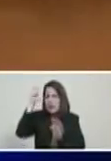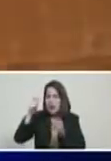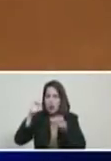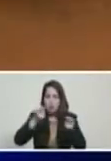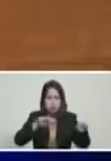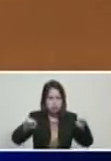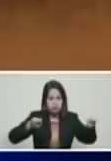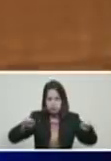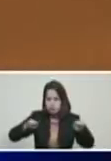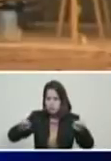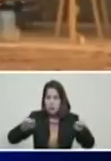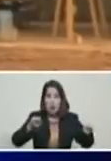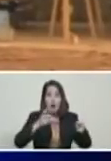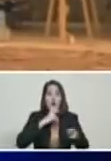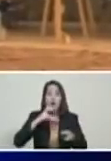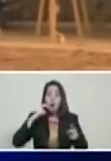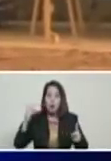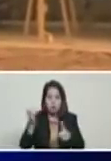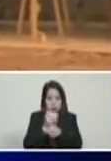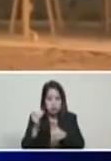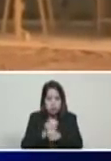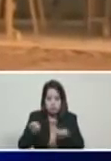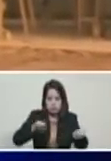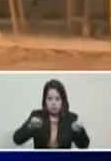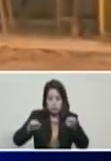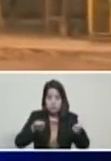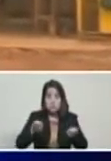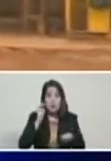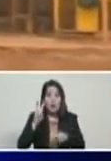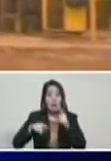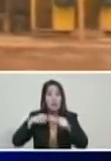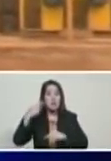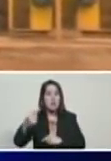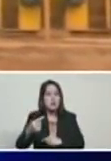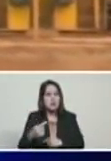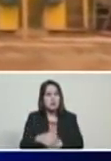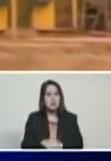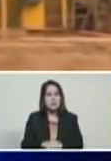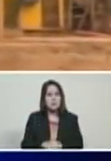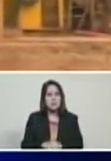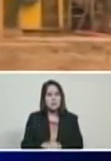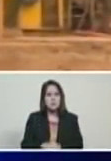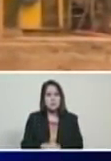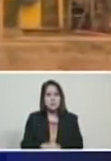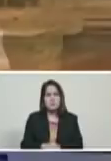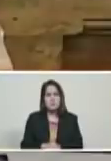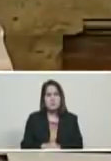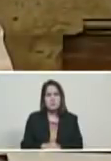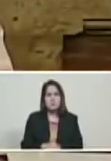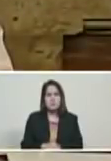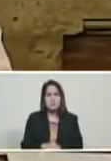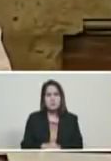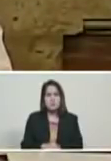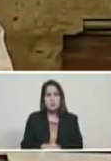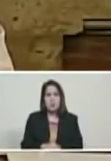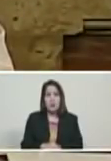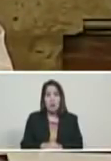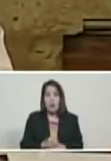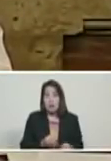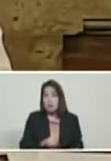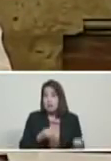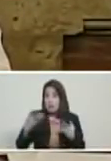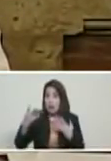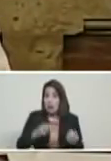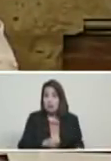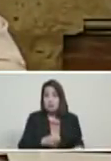del Manteco, Guacamayo y el Callao, ¿no? Quienes van arrimando